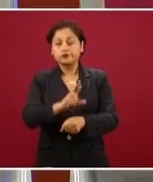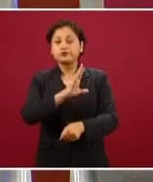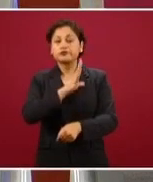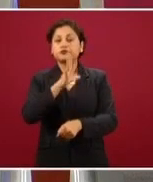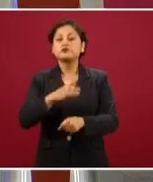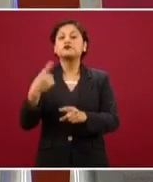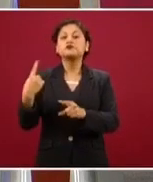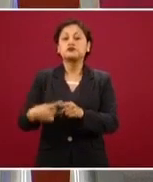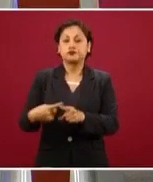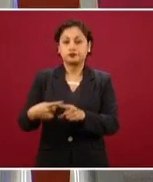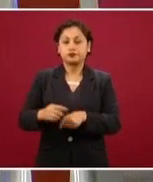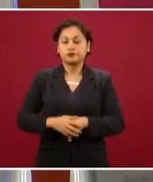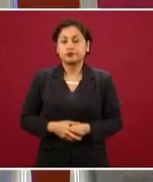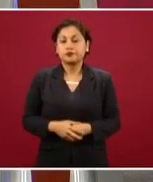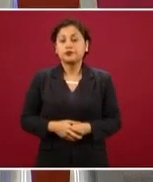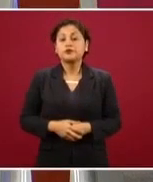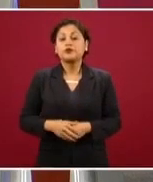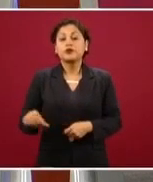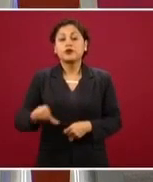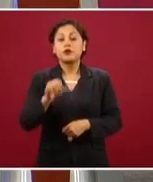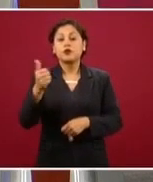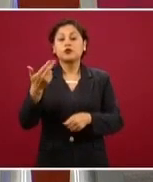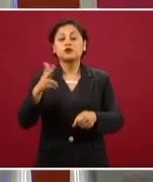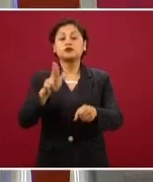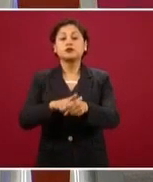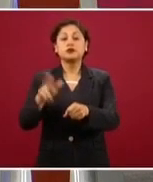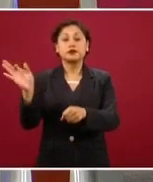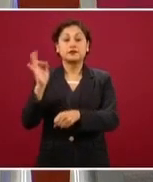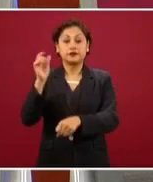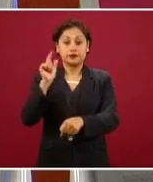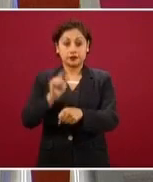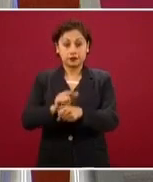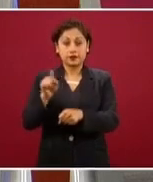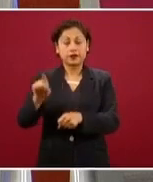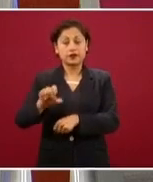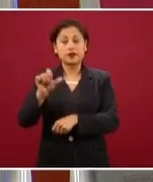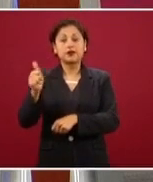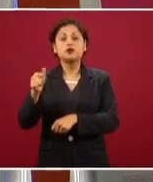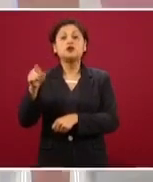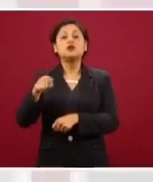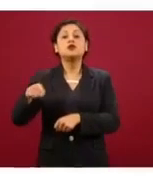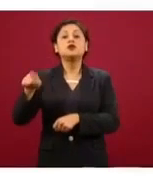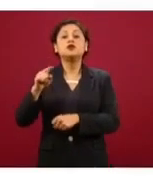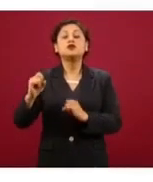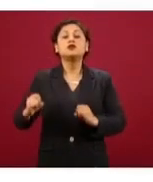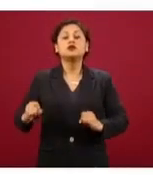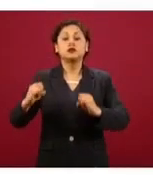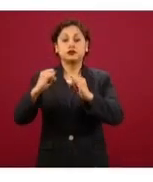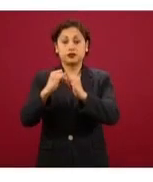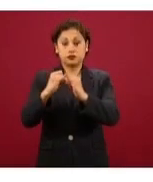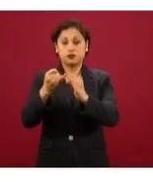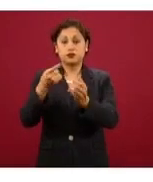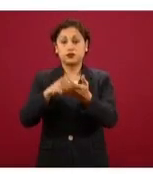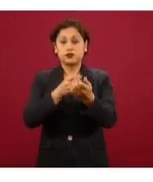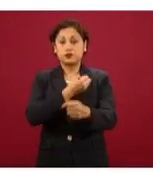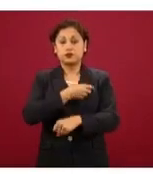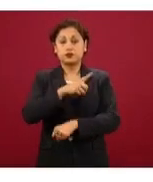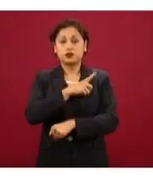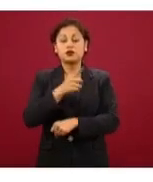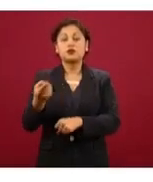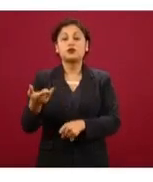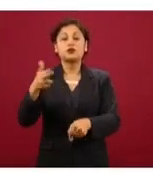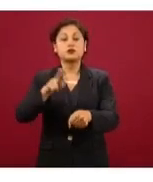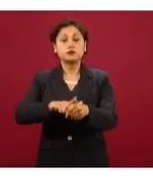la siguiente lo que vemos es otro hospital federal que también depende de la Comisión Coordinadora de los Institutos Nacionales de Salud, que es el Hospital de la